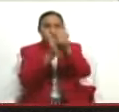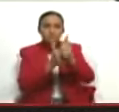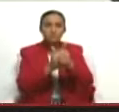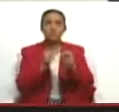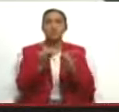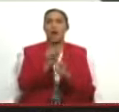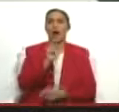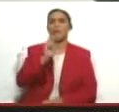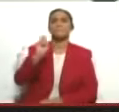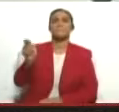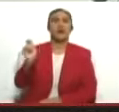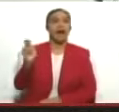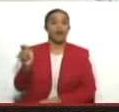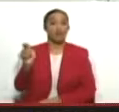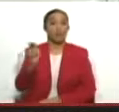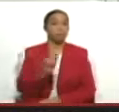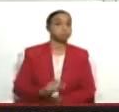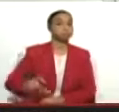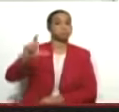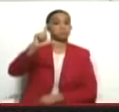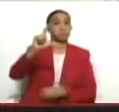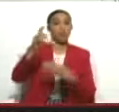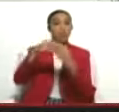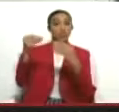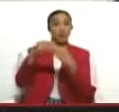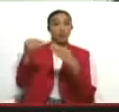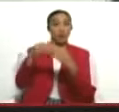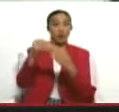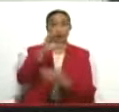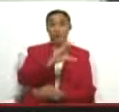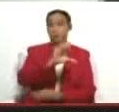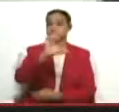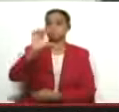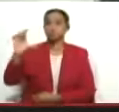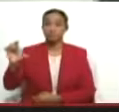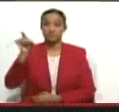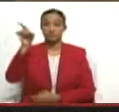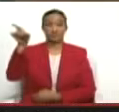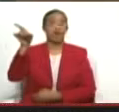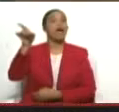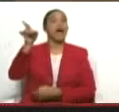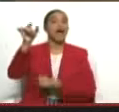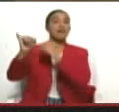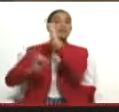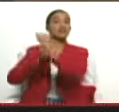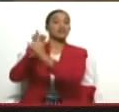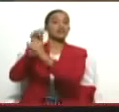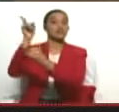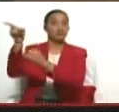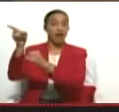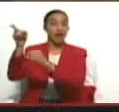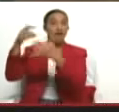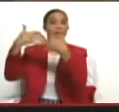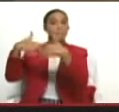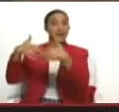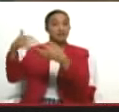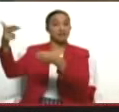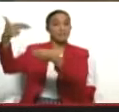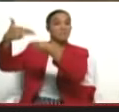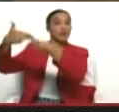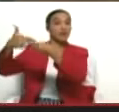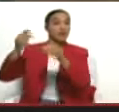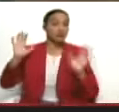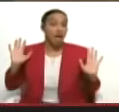en dólares de una transnacional petrolera me estoy